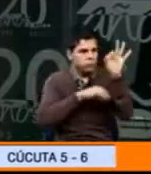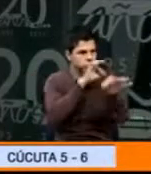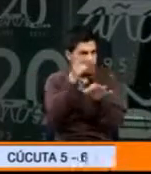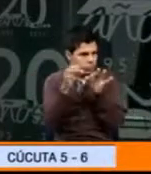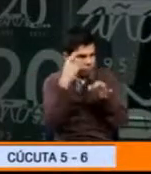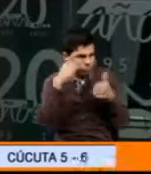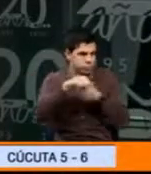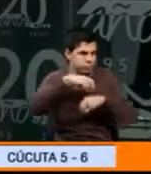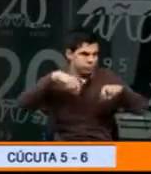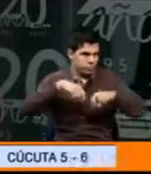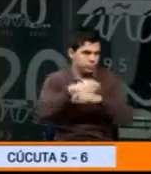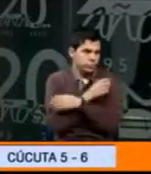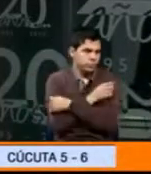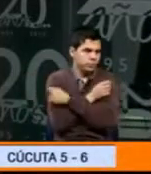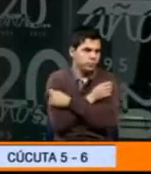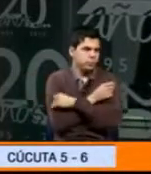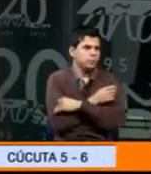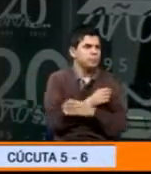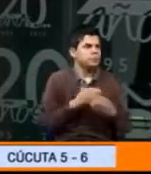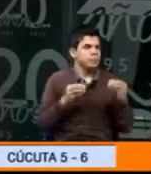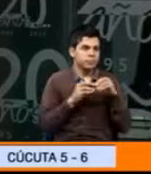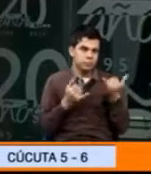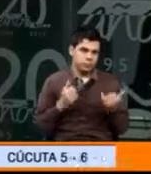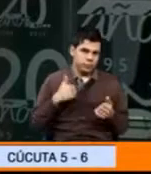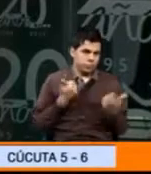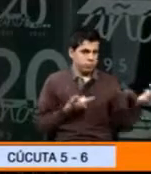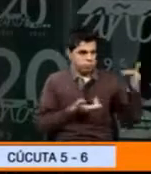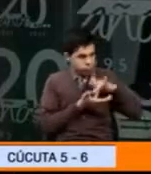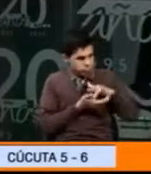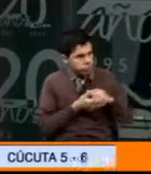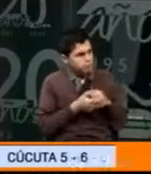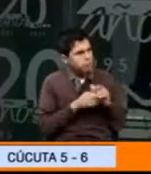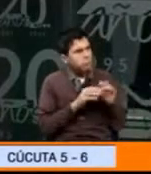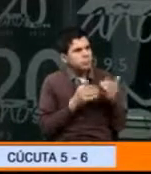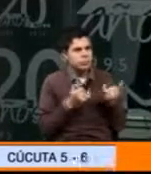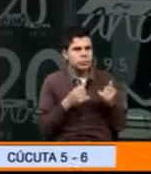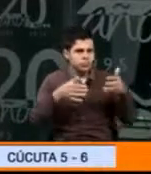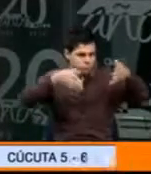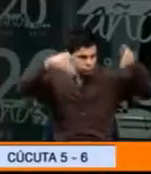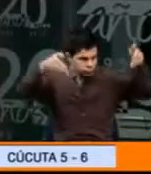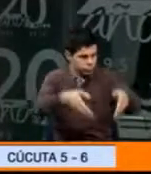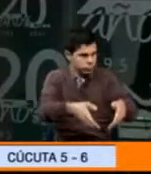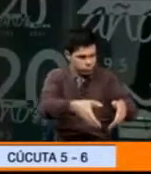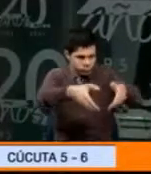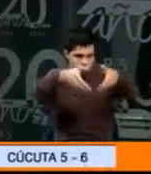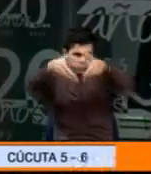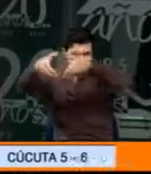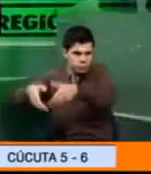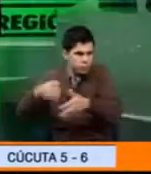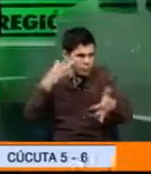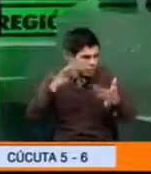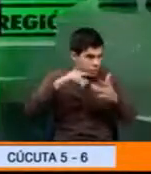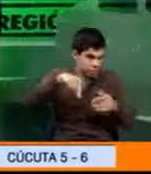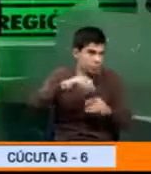de los parques. No podía desaprovechar el instante de su presencia para decir, la maquinita que mostramos sí sirve para